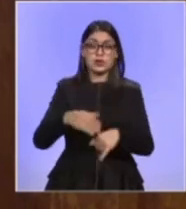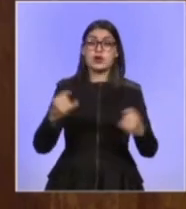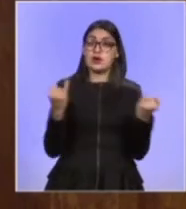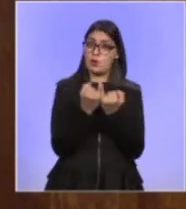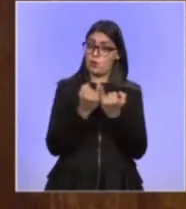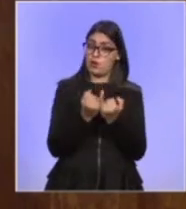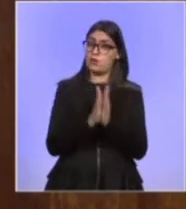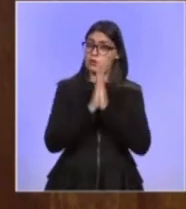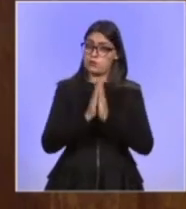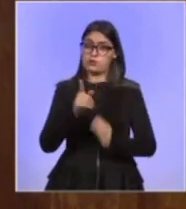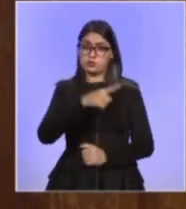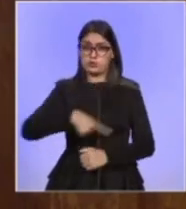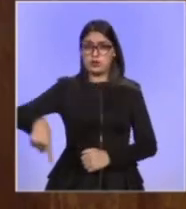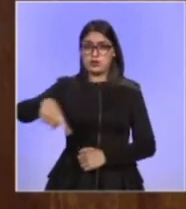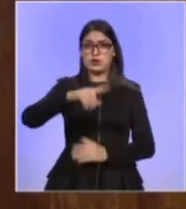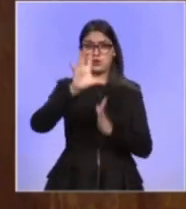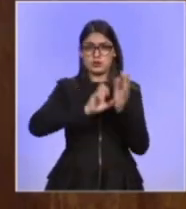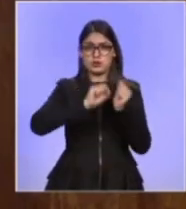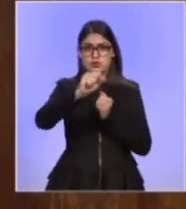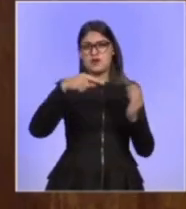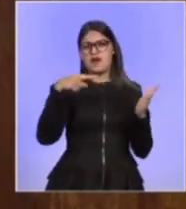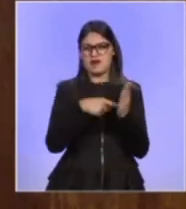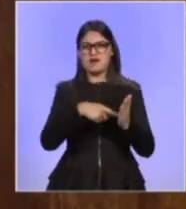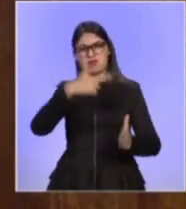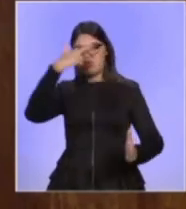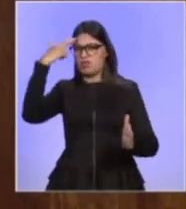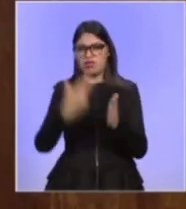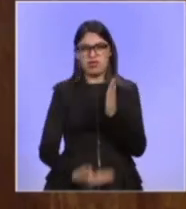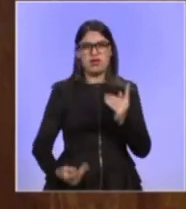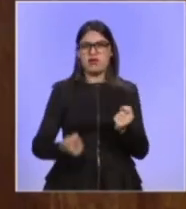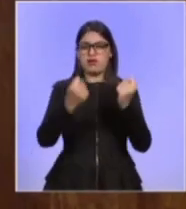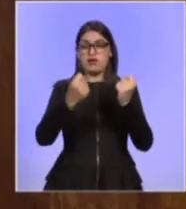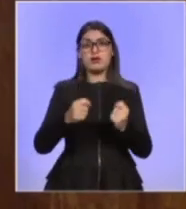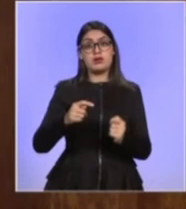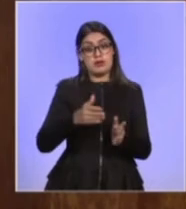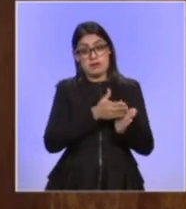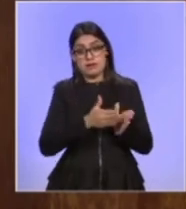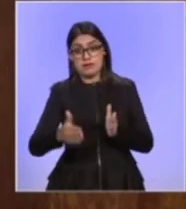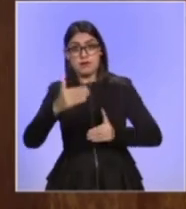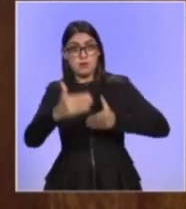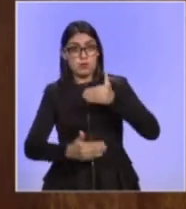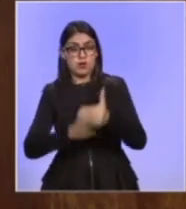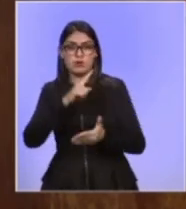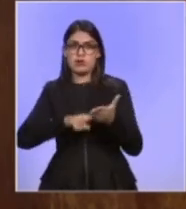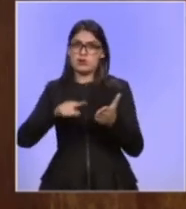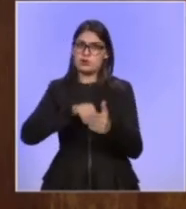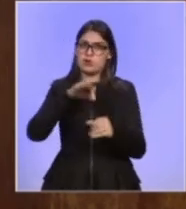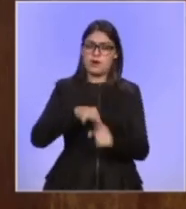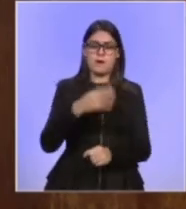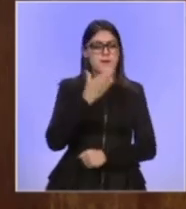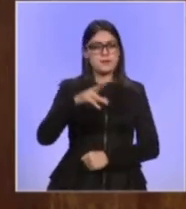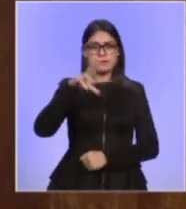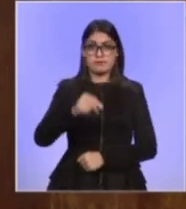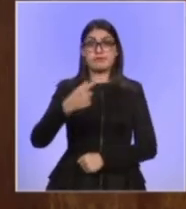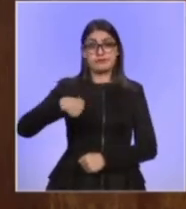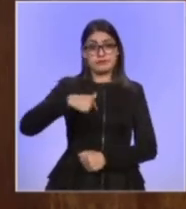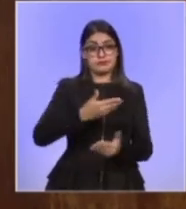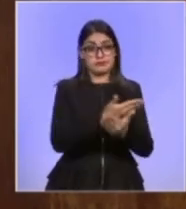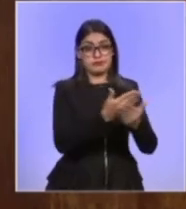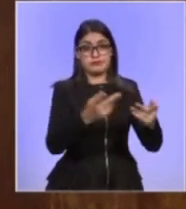una crisis constitucional en medio del proceso electoral es lo menos que le debemos a la sociedad mexicana